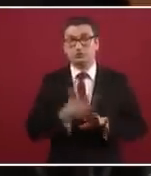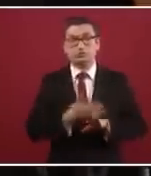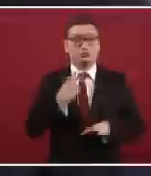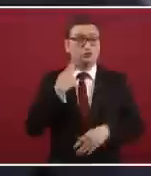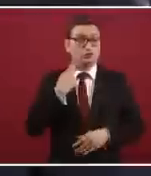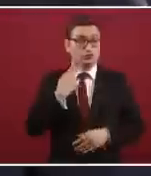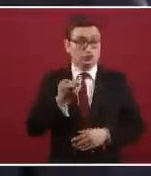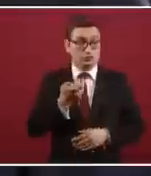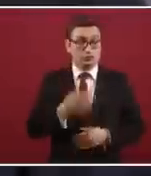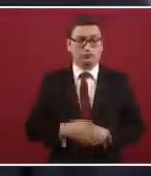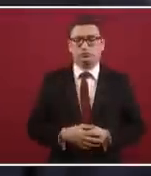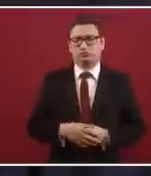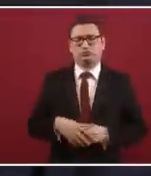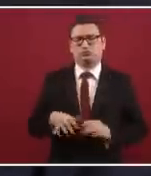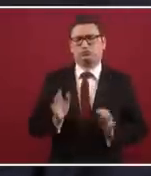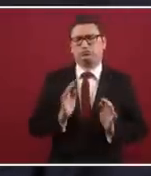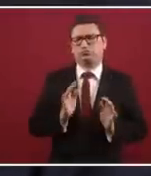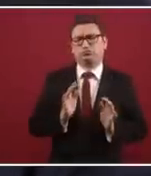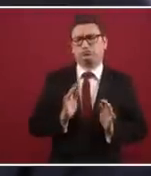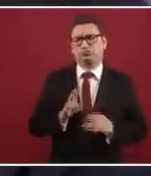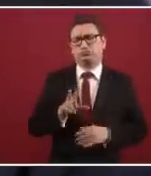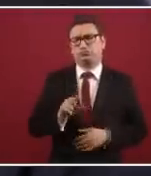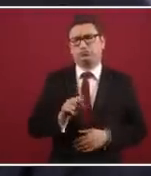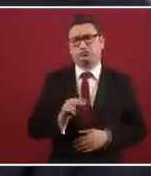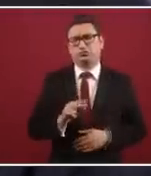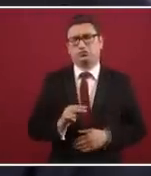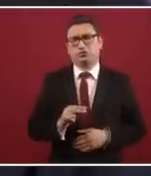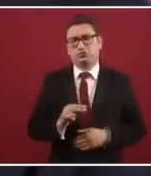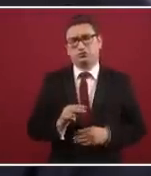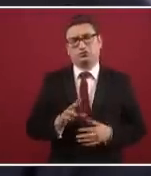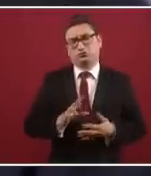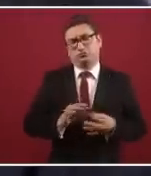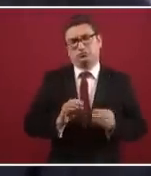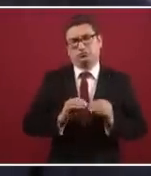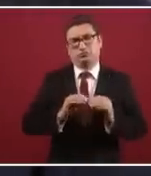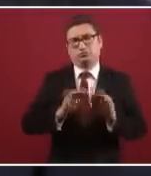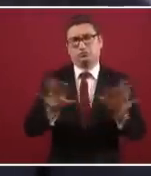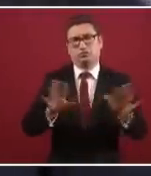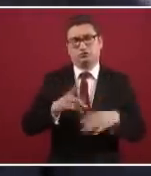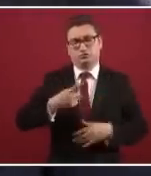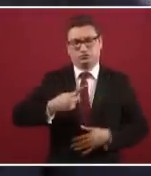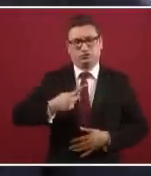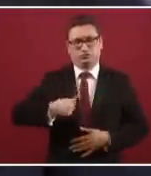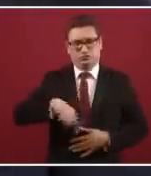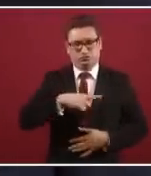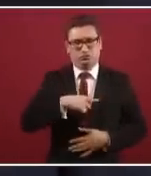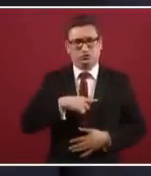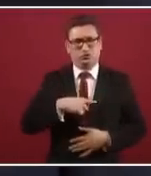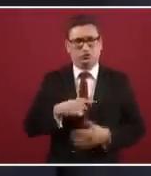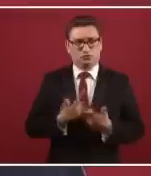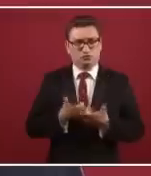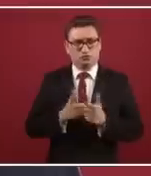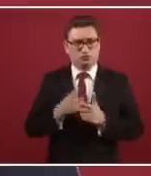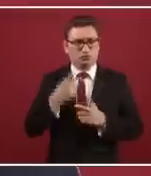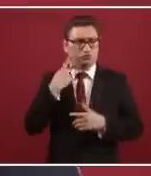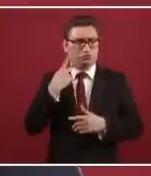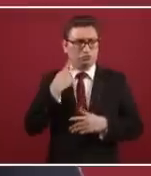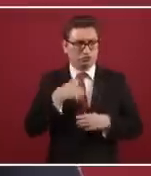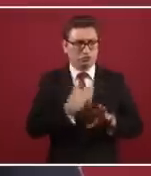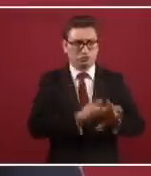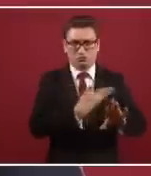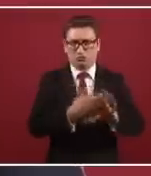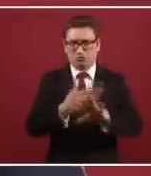política? No, porque cada vez es más claro de que nosotros no